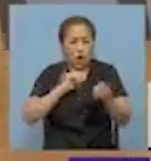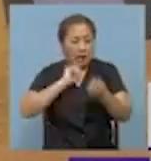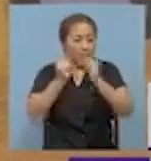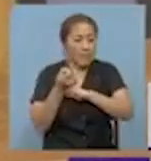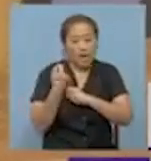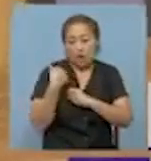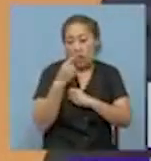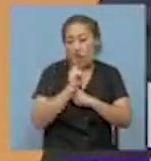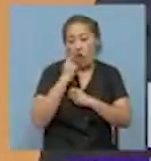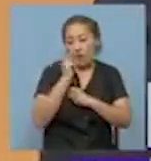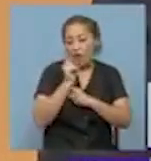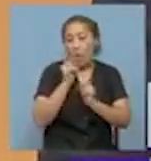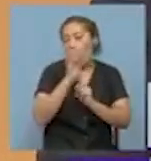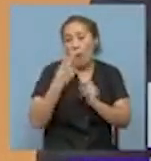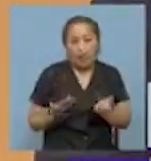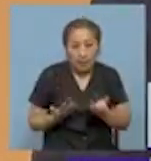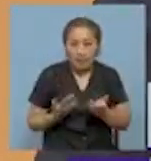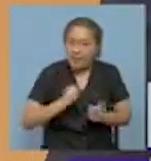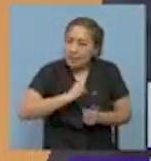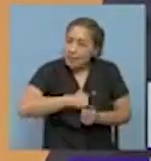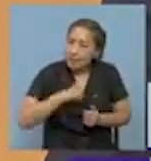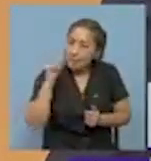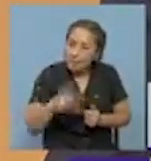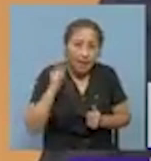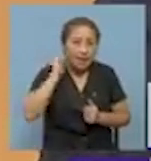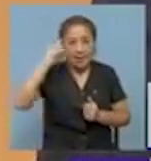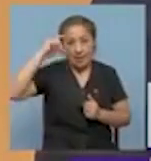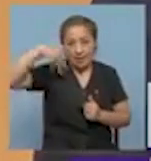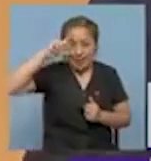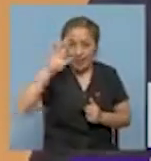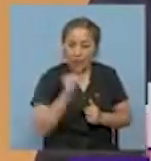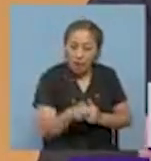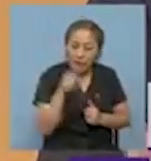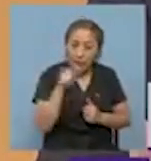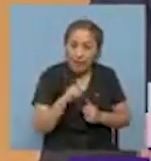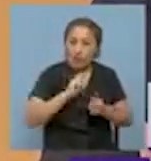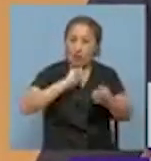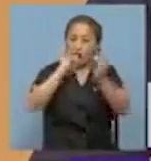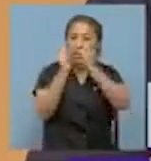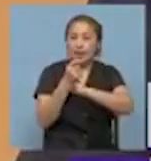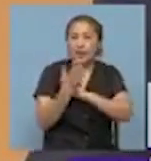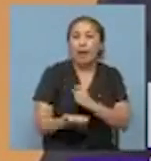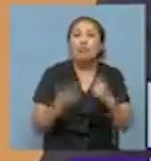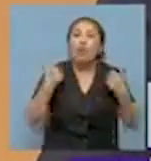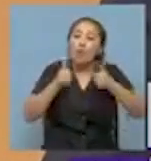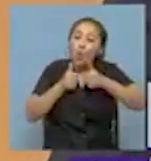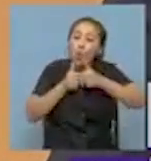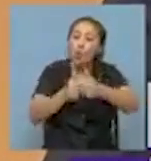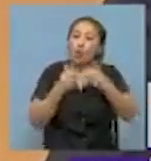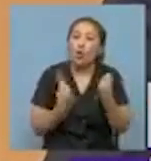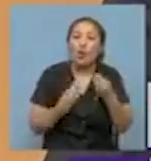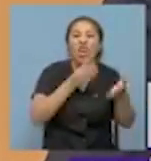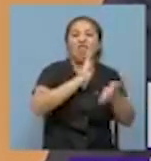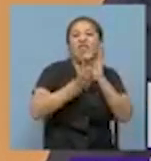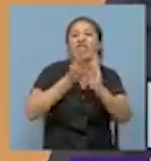orientación sexual porque más la definición de identidad de género dice que esa orientación sexual ese cambio de intención sexual viene aparejado de tratamientos